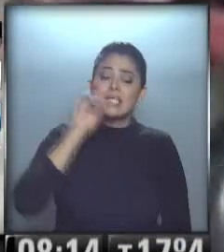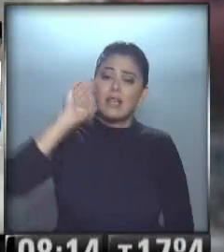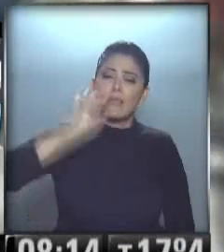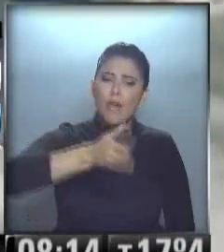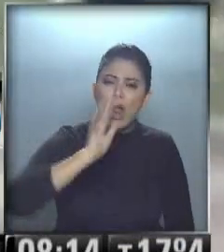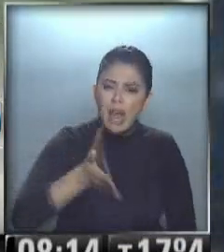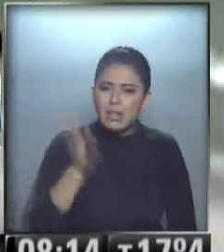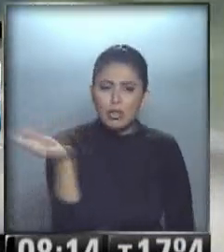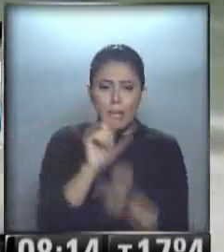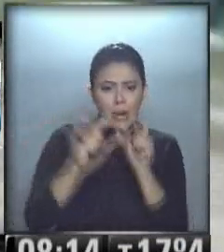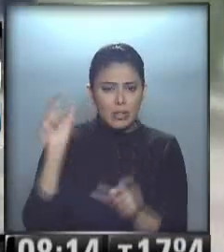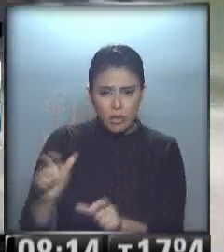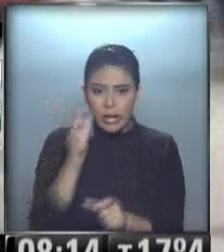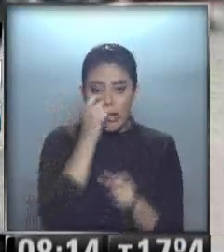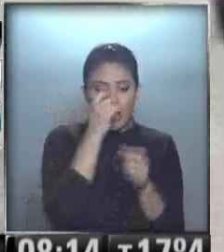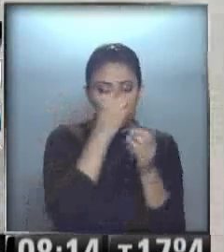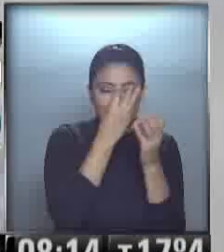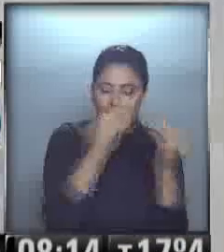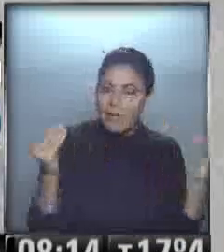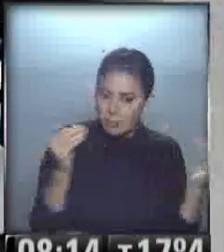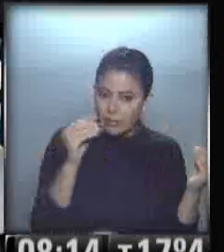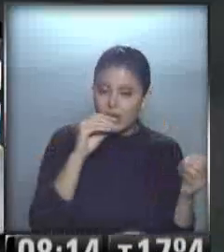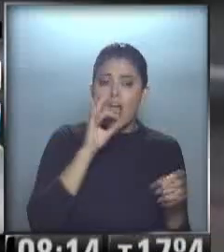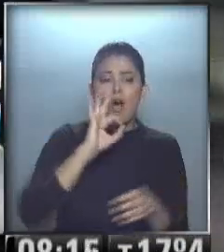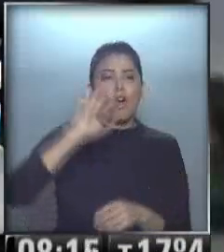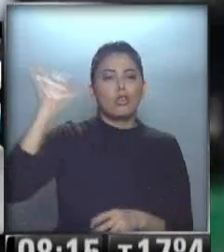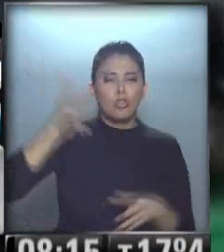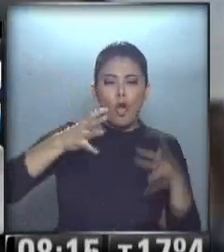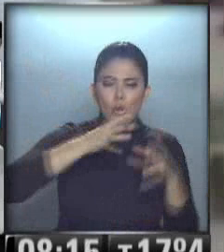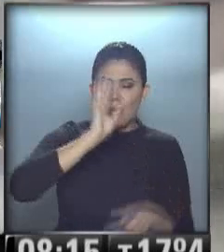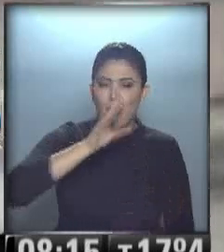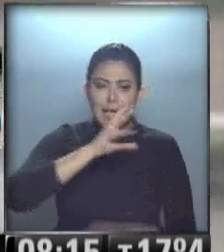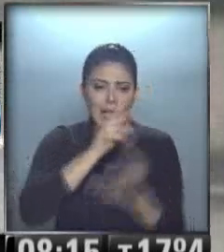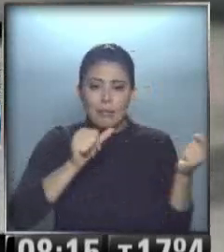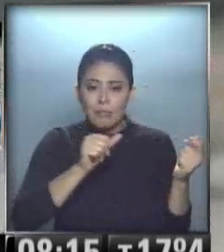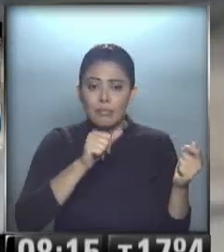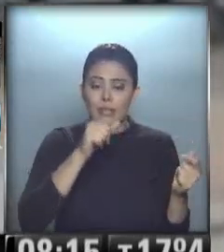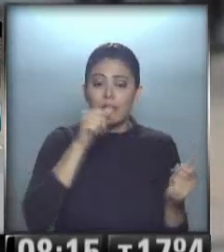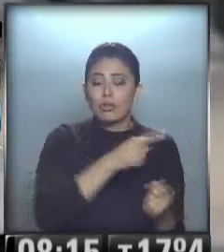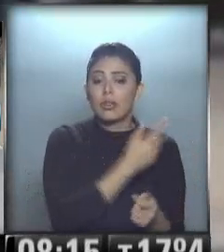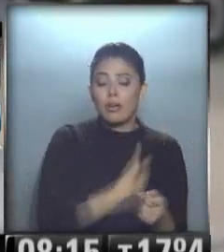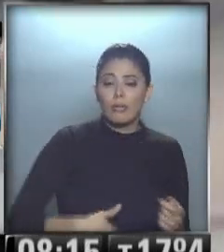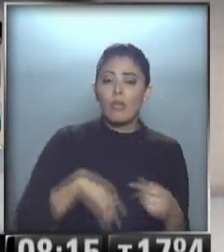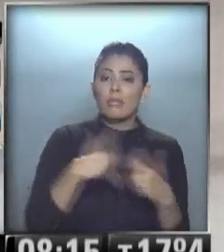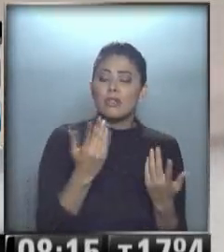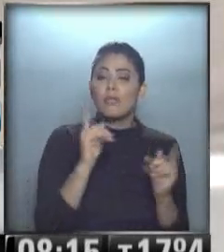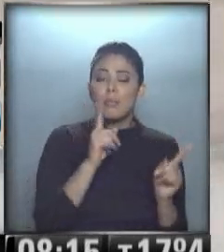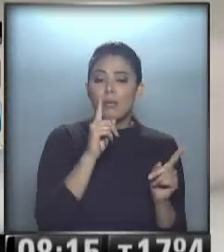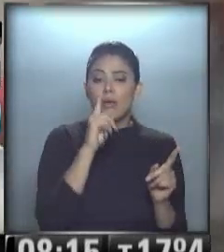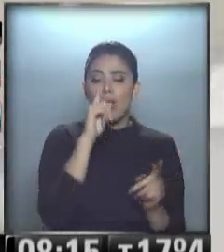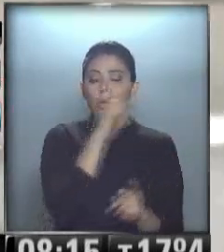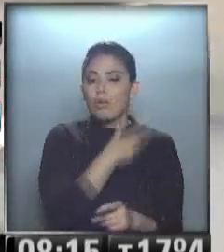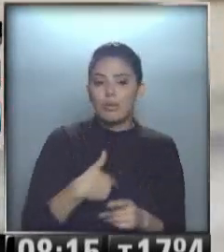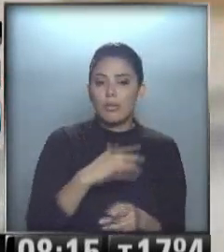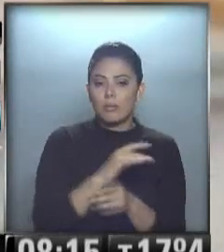los ciudadanos de a pie y la entrega del monopolio de la violencia al Estado hace que este quebrantamiento no sea como